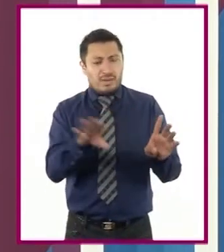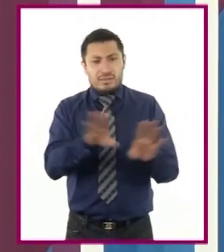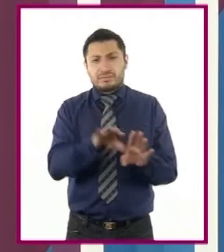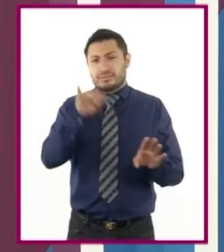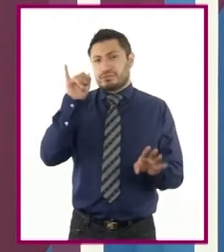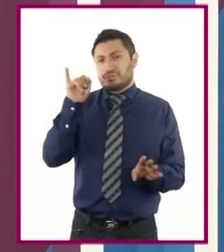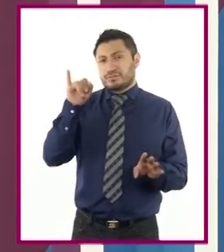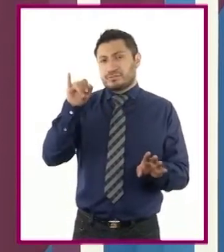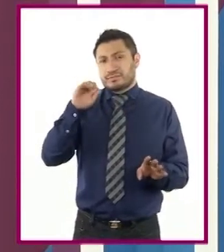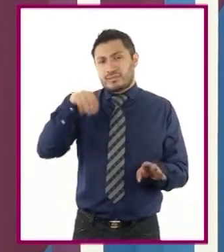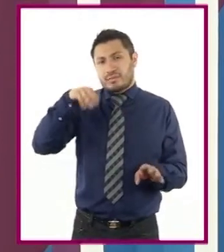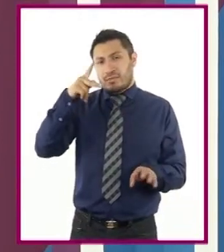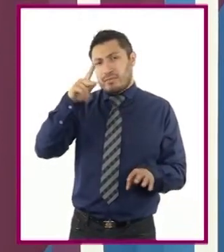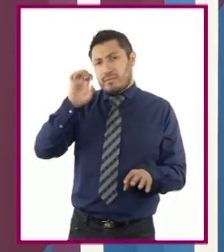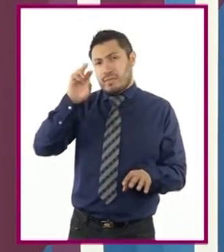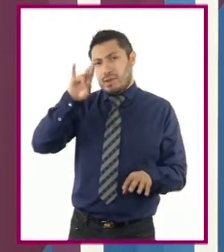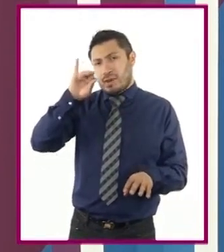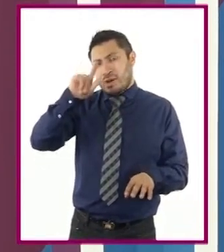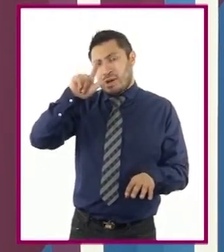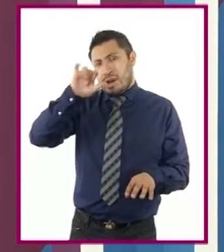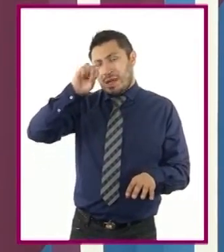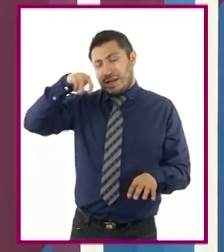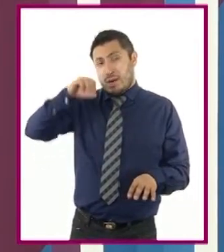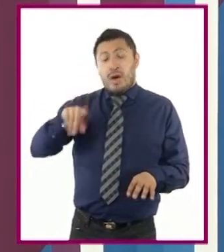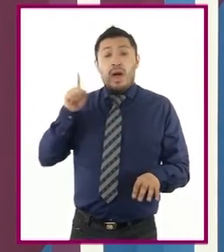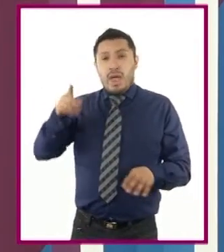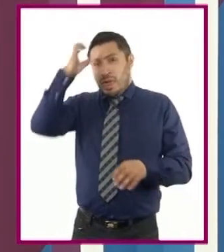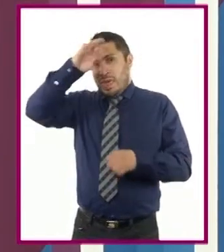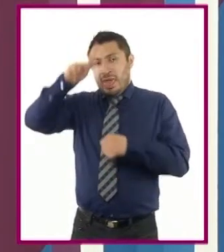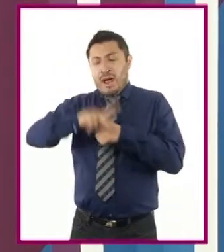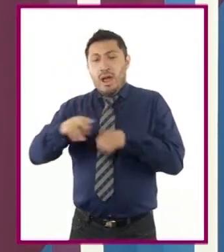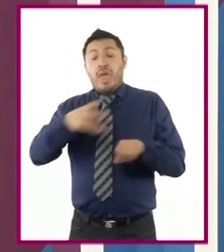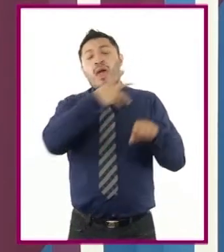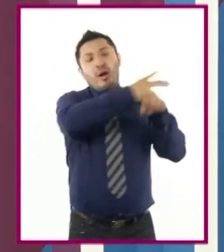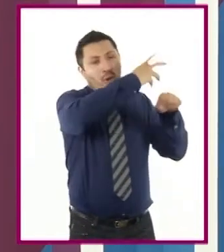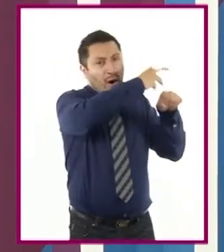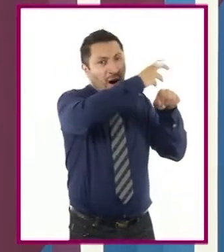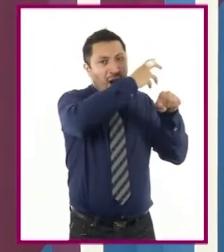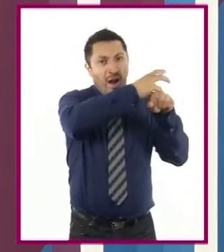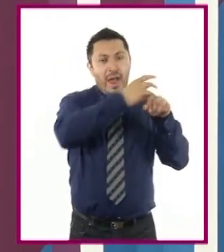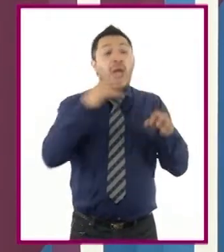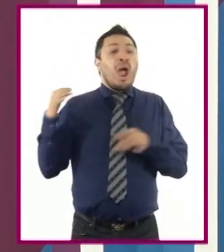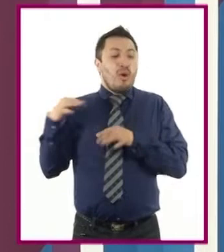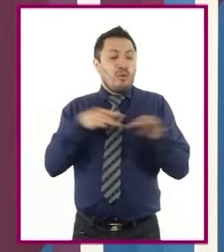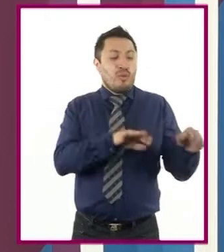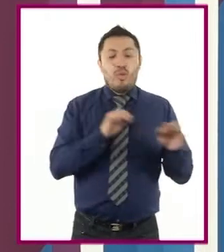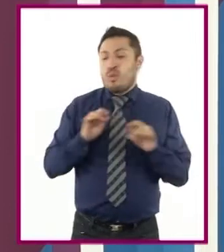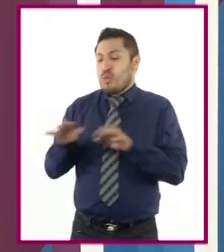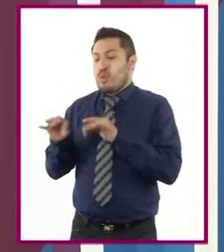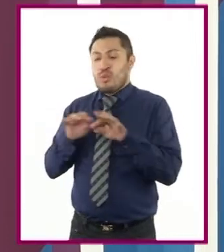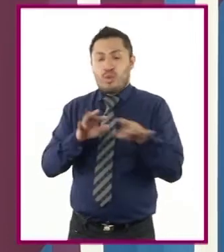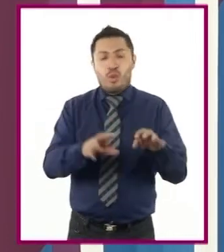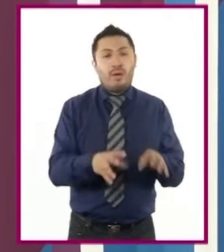dio, sobre todo, desde las potencias europeas y los Estados Unidos de América hacia los territorios africanos, asiáticos